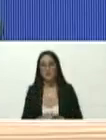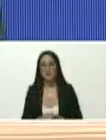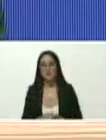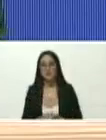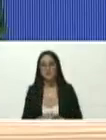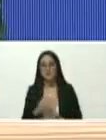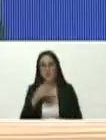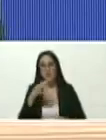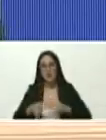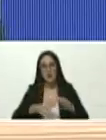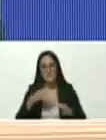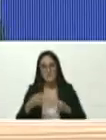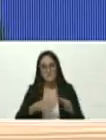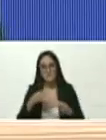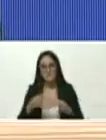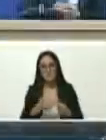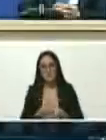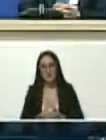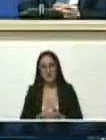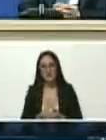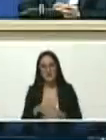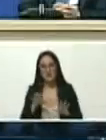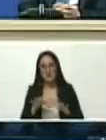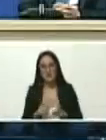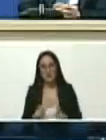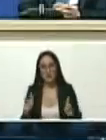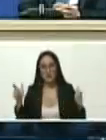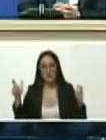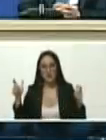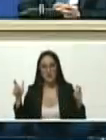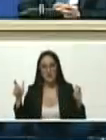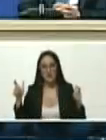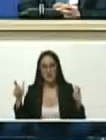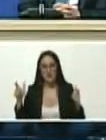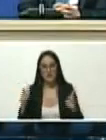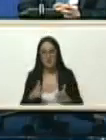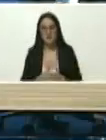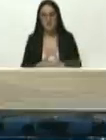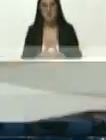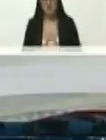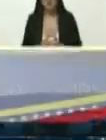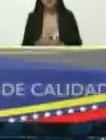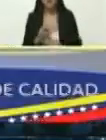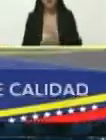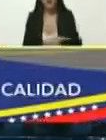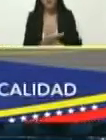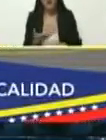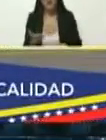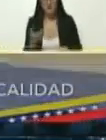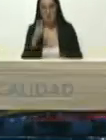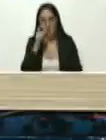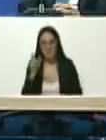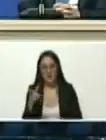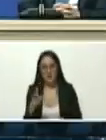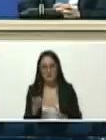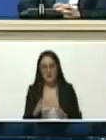lo estaba explicando a nuestro secretario general, querido hermano Haitán